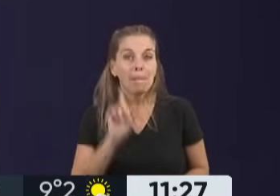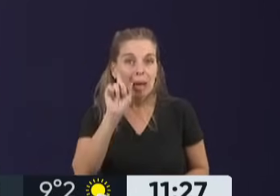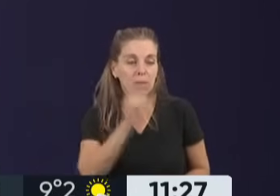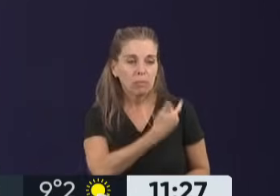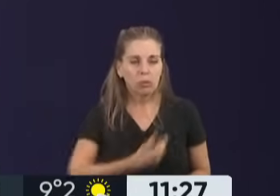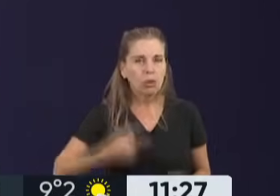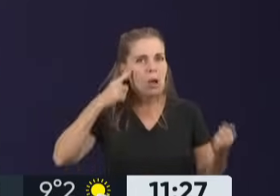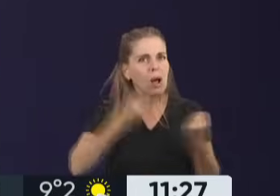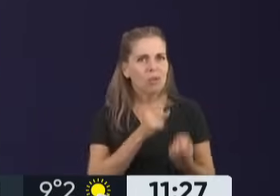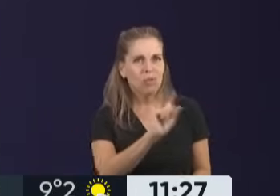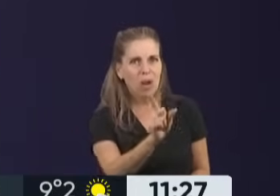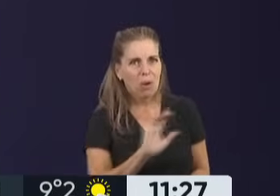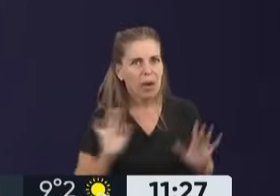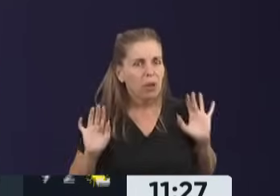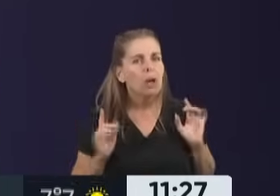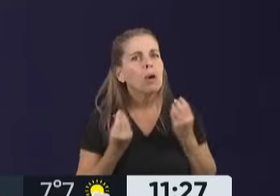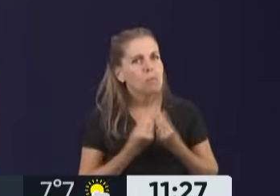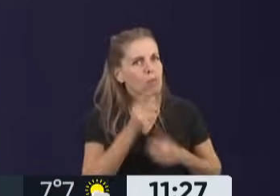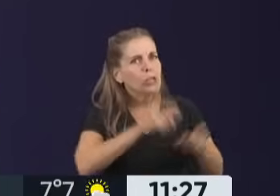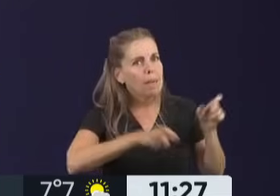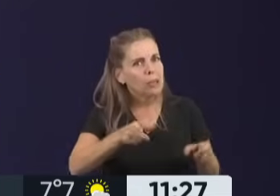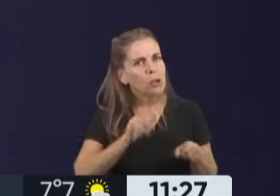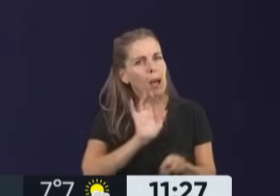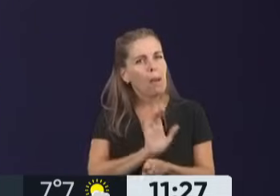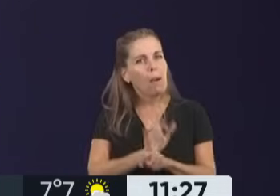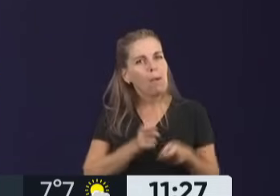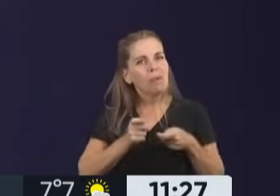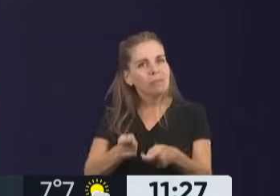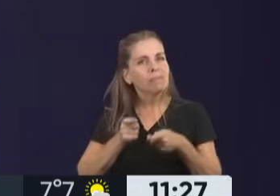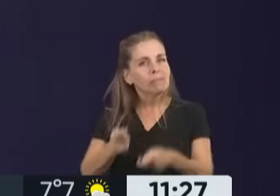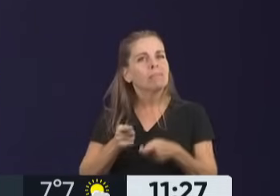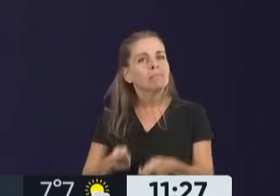es que se haya intentado convencer a un grupo